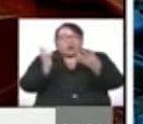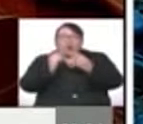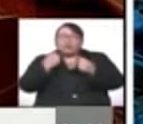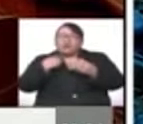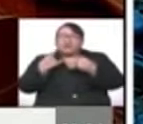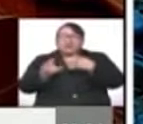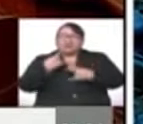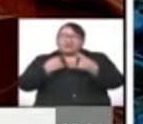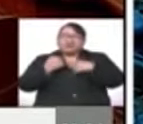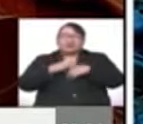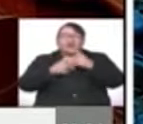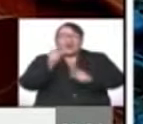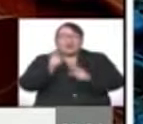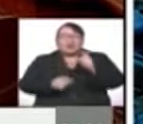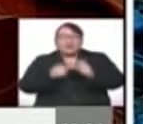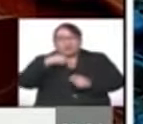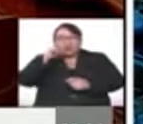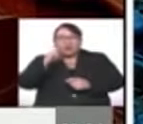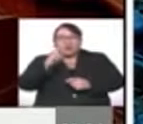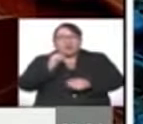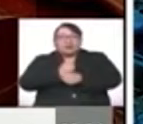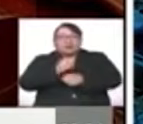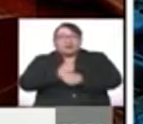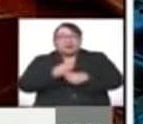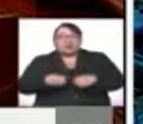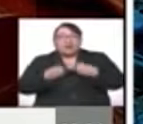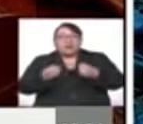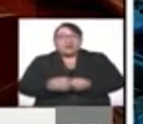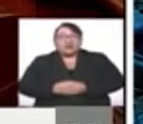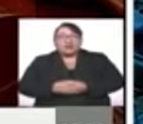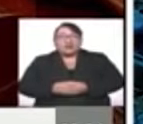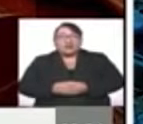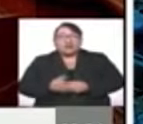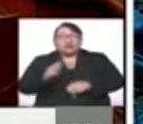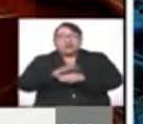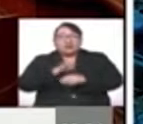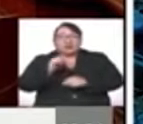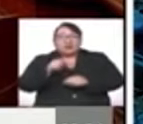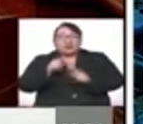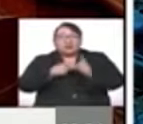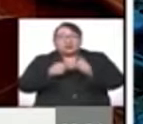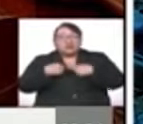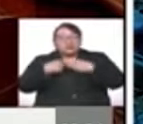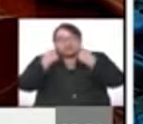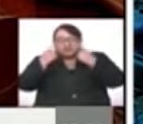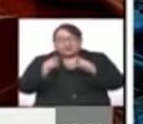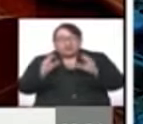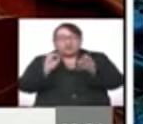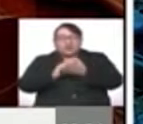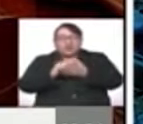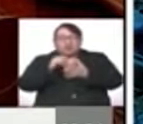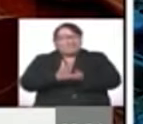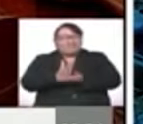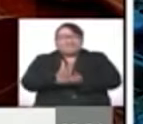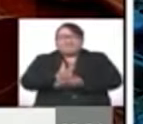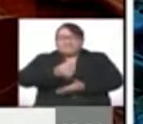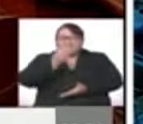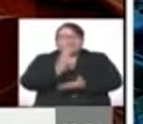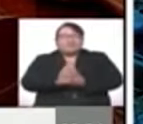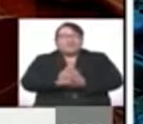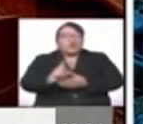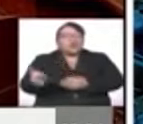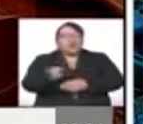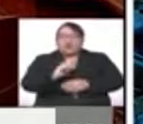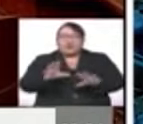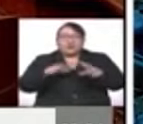pero más allá de los efectos personales de este tipo, de estas joyas, yo creo que está el factor